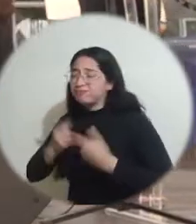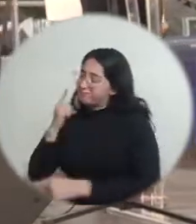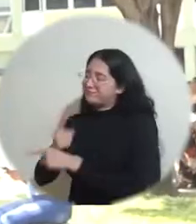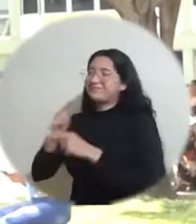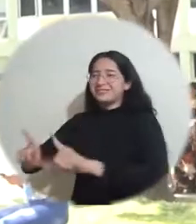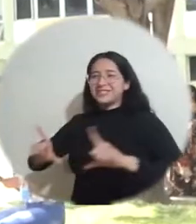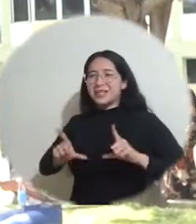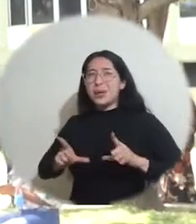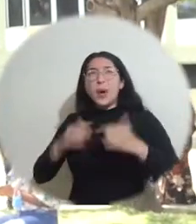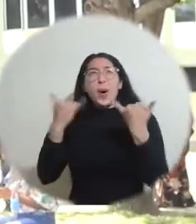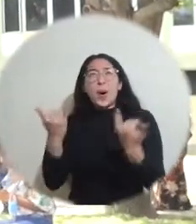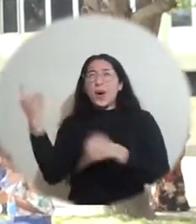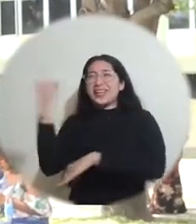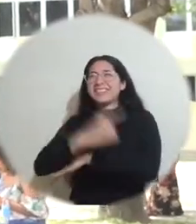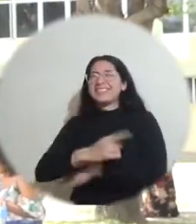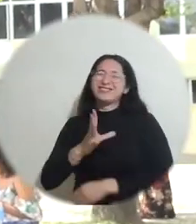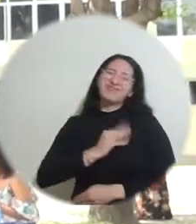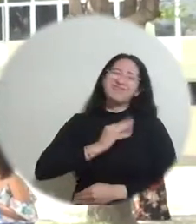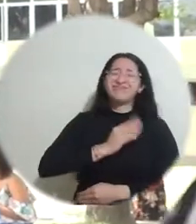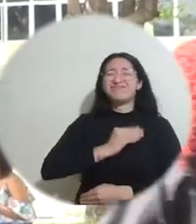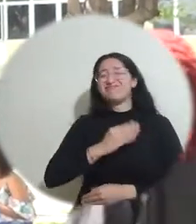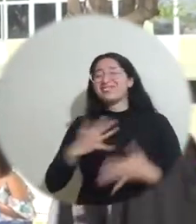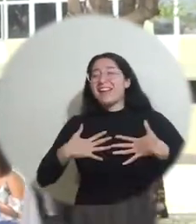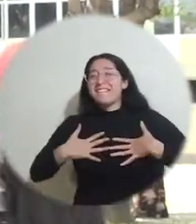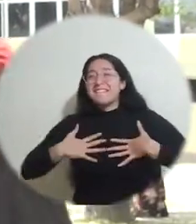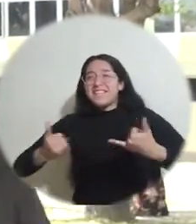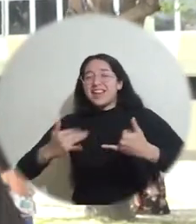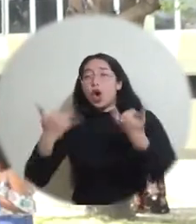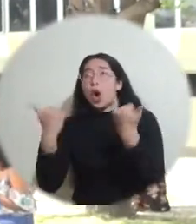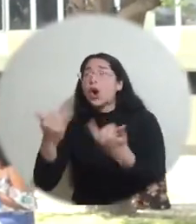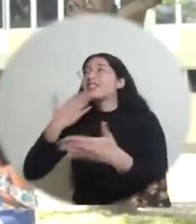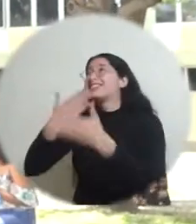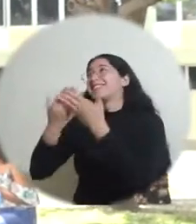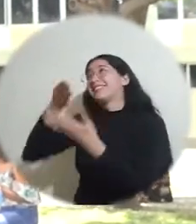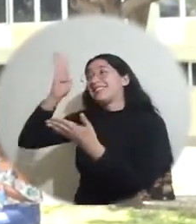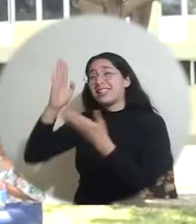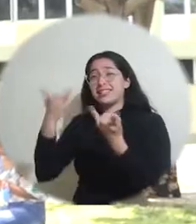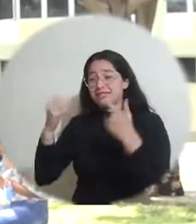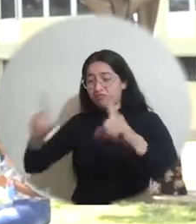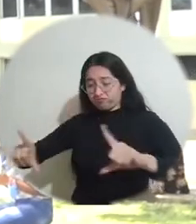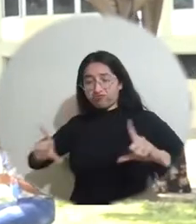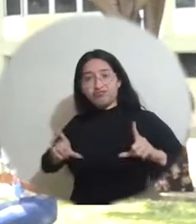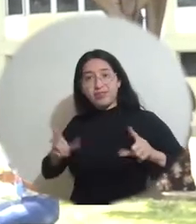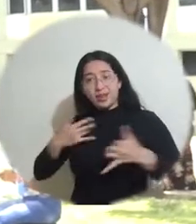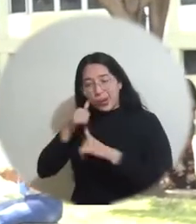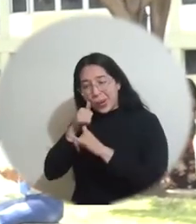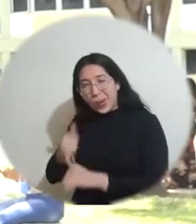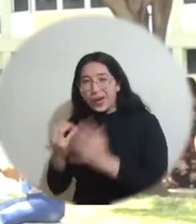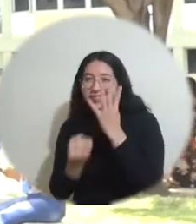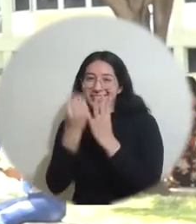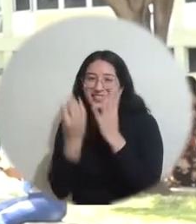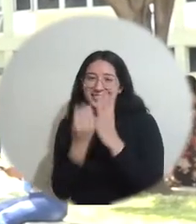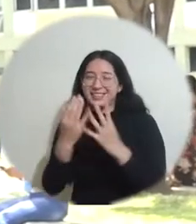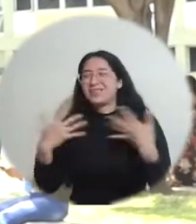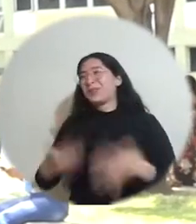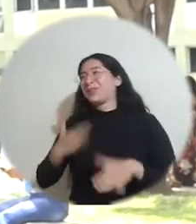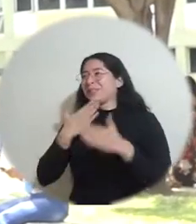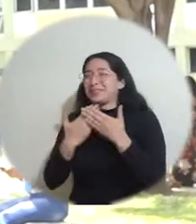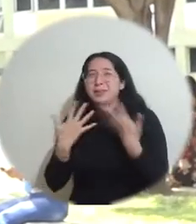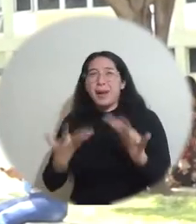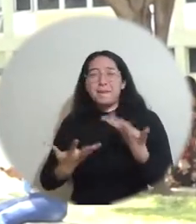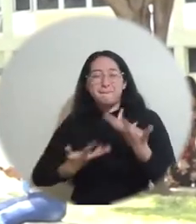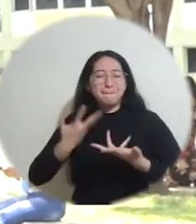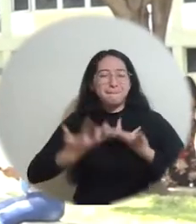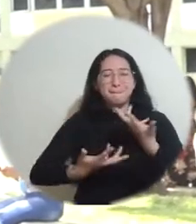logró. Por fin llegó el gran día, pues me siento muy feliz pues de haber obtenido, gracias a Dios, hoy el título de ingeniera